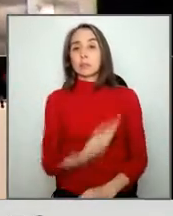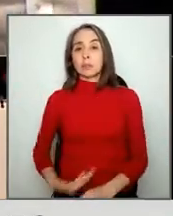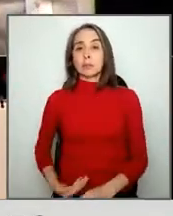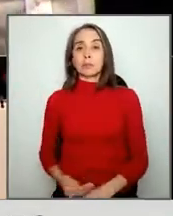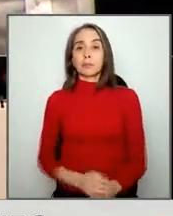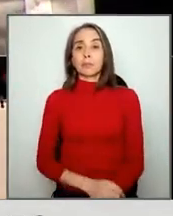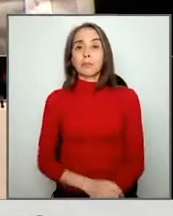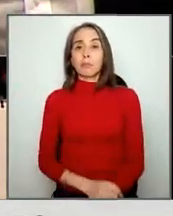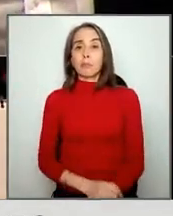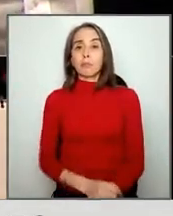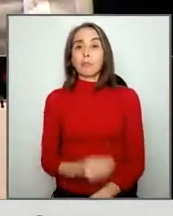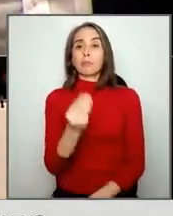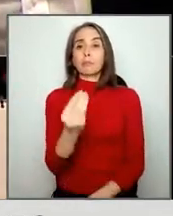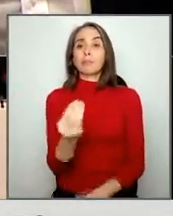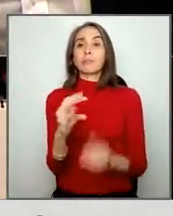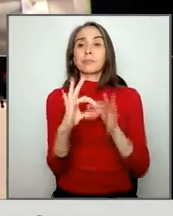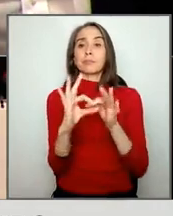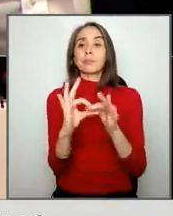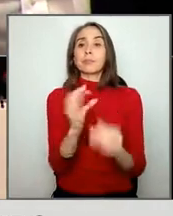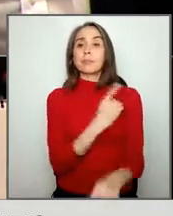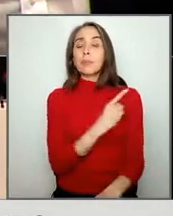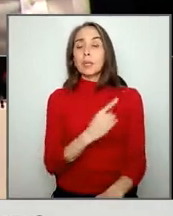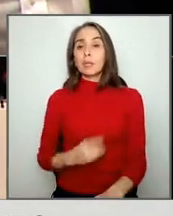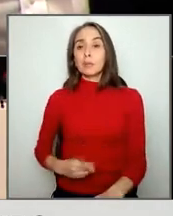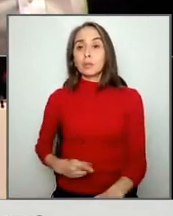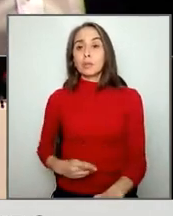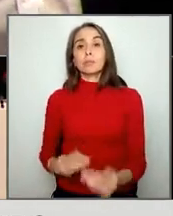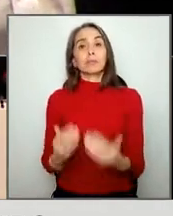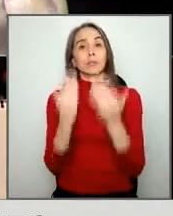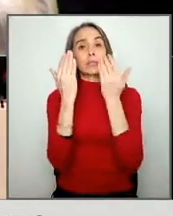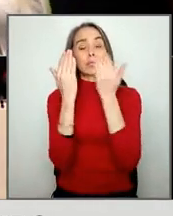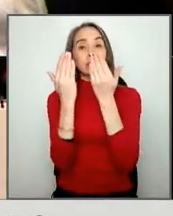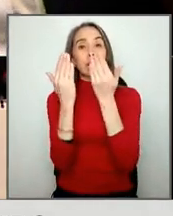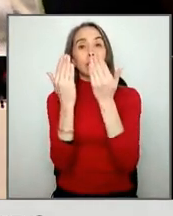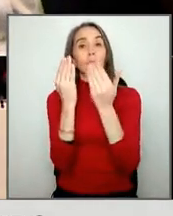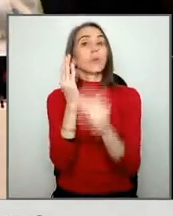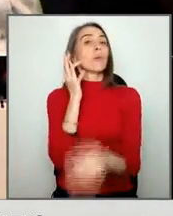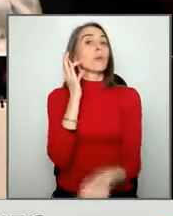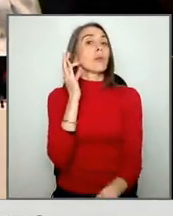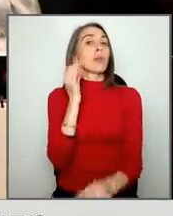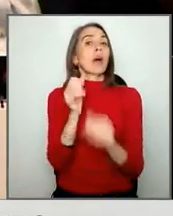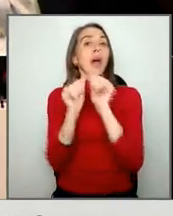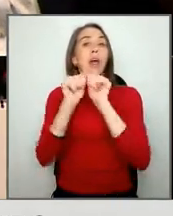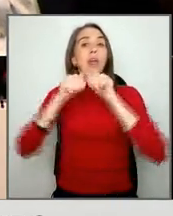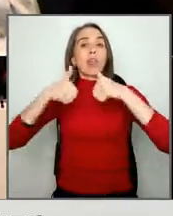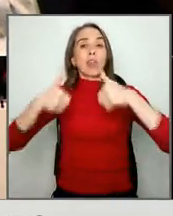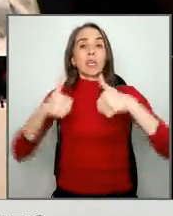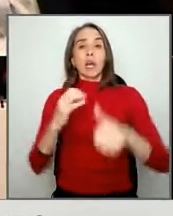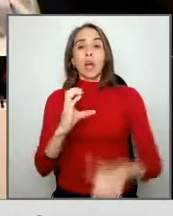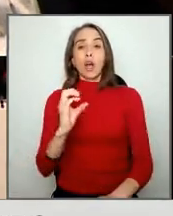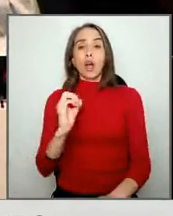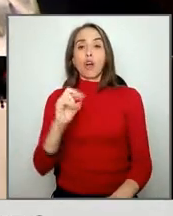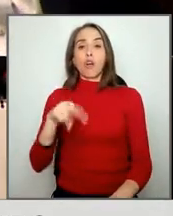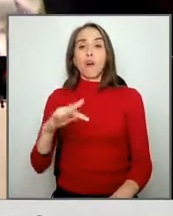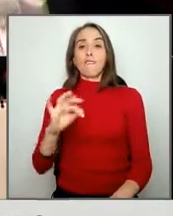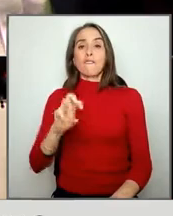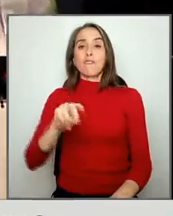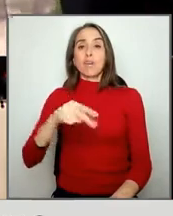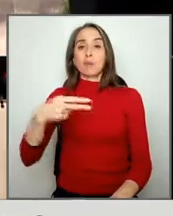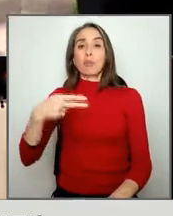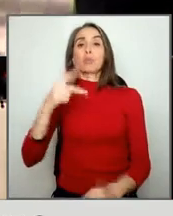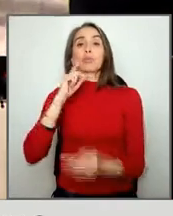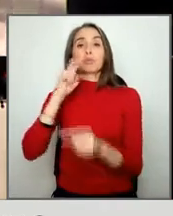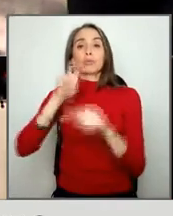bien gracias diputado quiero saludar a la dirigencia de confemuch que se encuentra presente en la sala en la galería